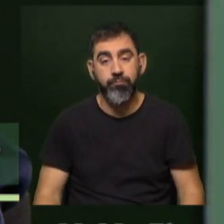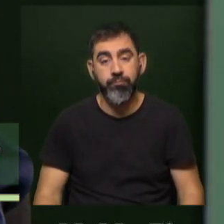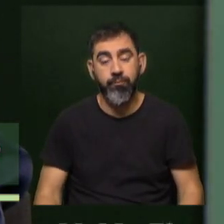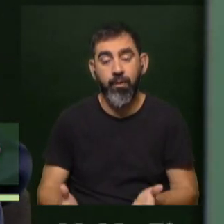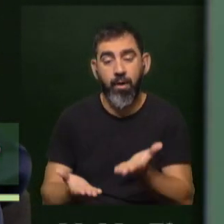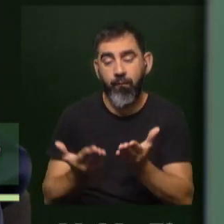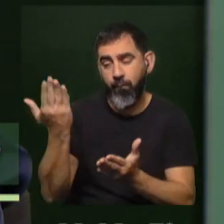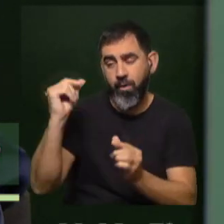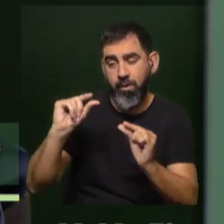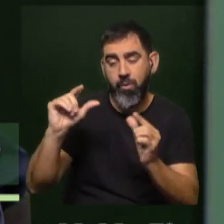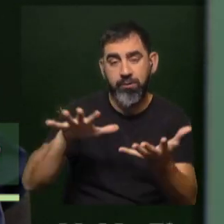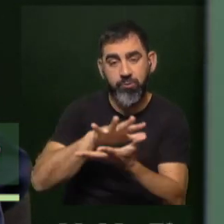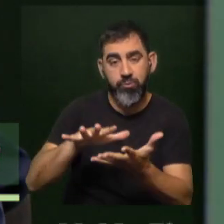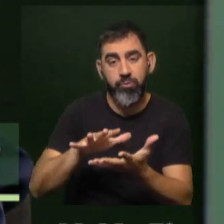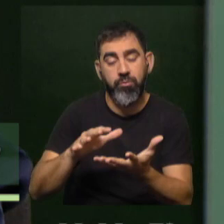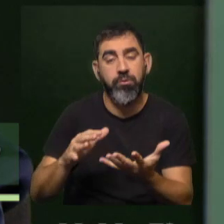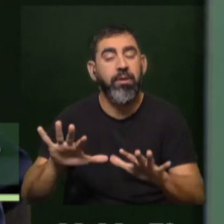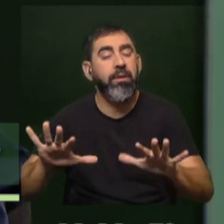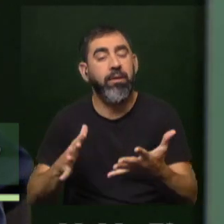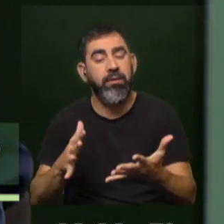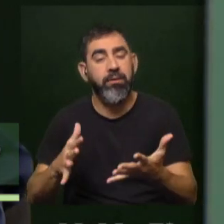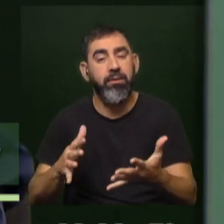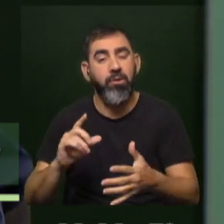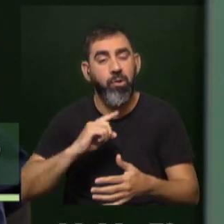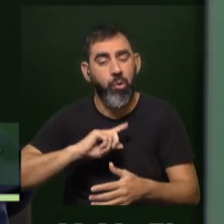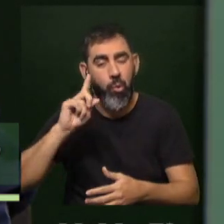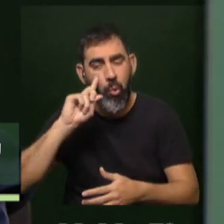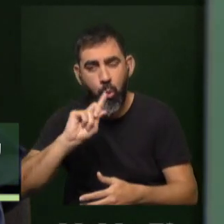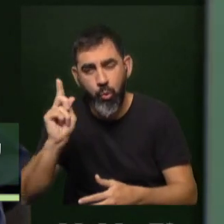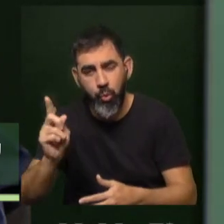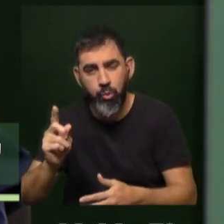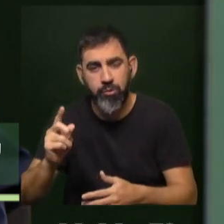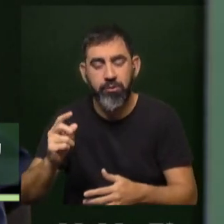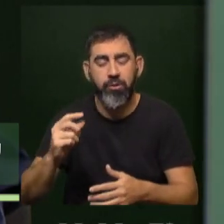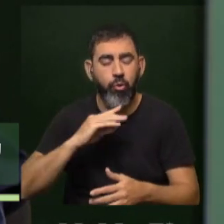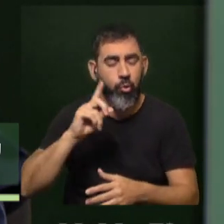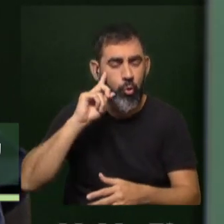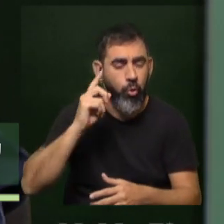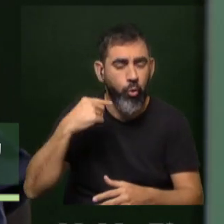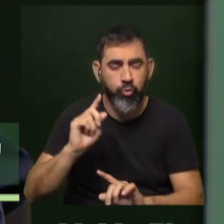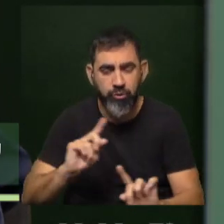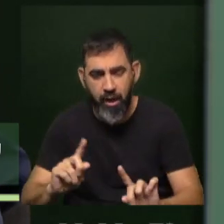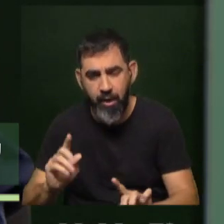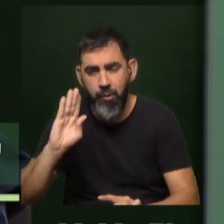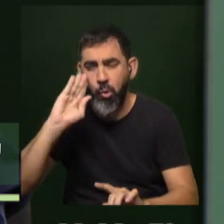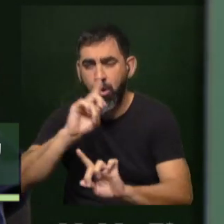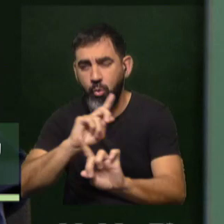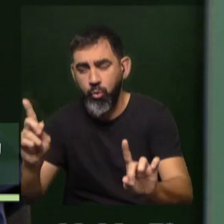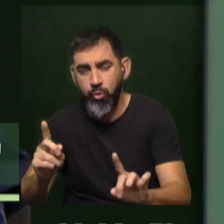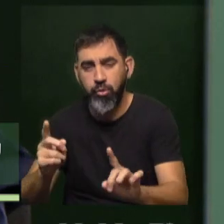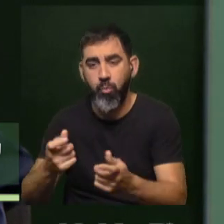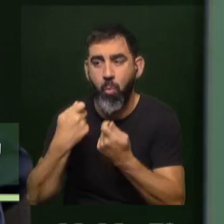hace nada que hubo es desconocimiento es negligencia es no reconocer por los costos que